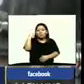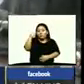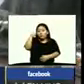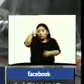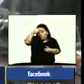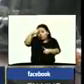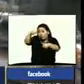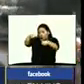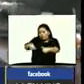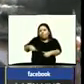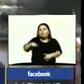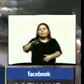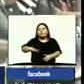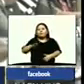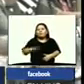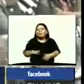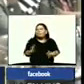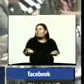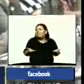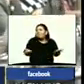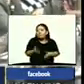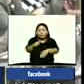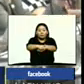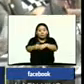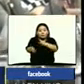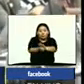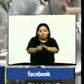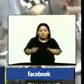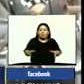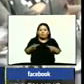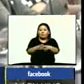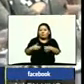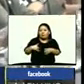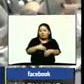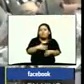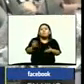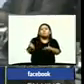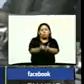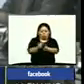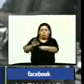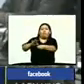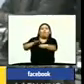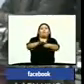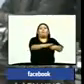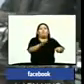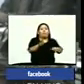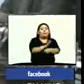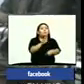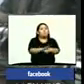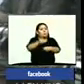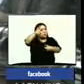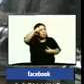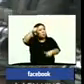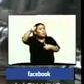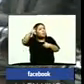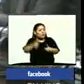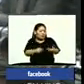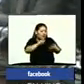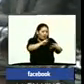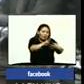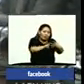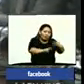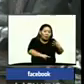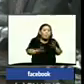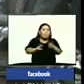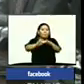aprobó esta tarde en el seno de la Comisión de Hacienda es que por unanimidad los diputados avalaron un dictamen parcial